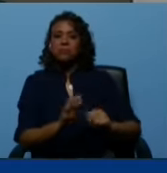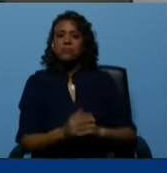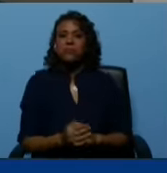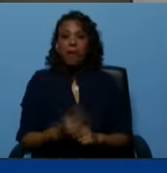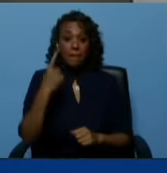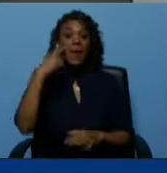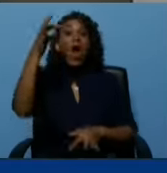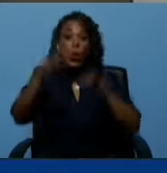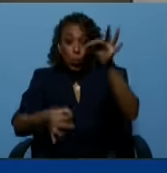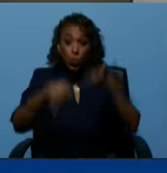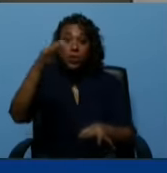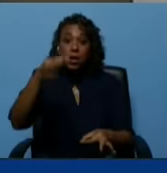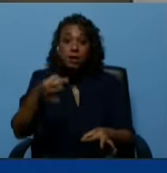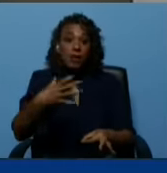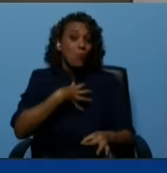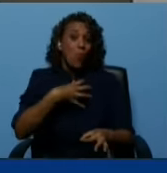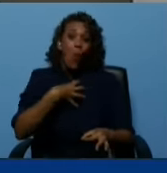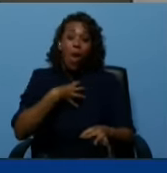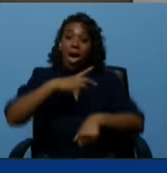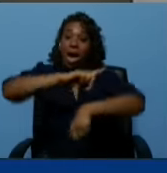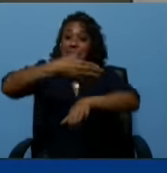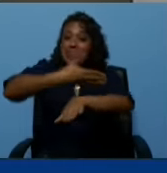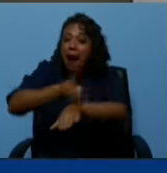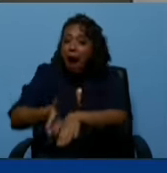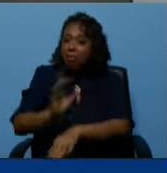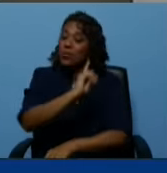Pero la justicia no se puede demorar.